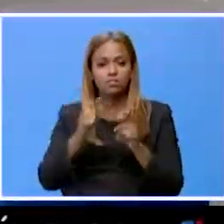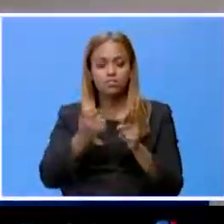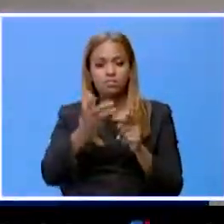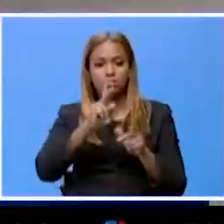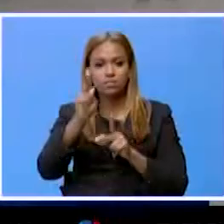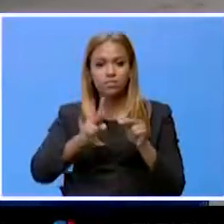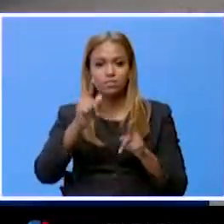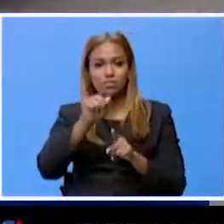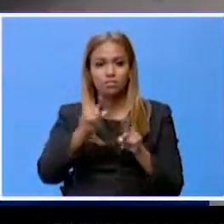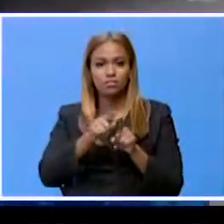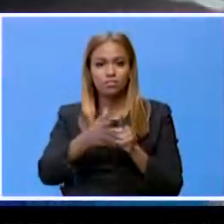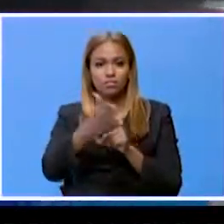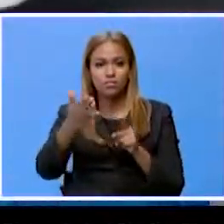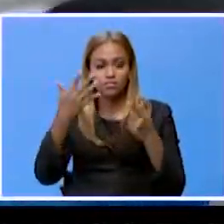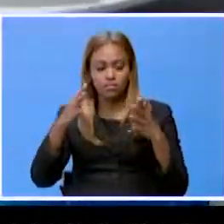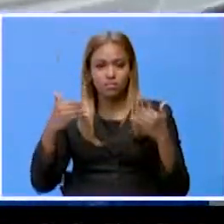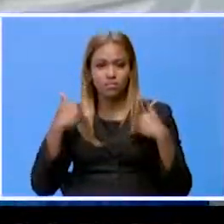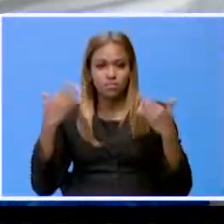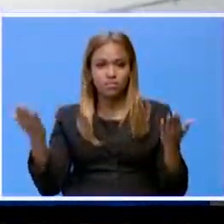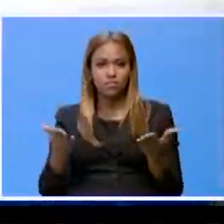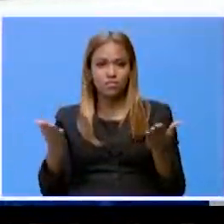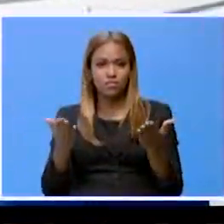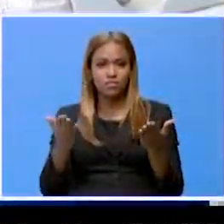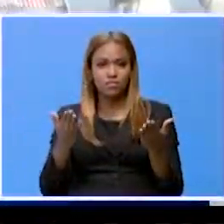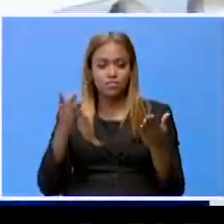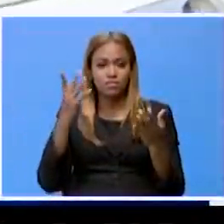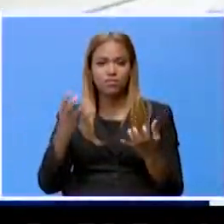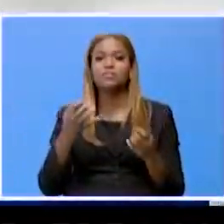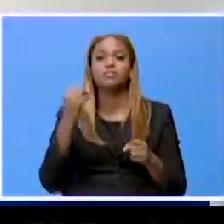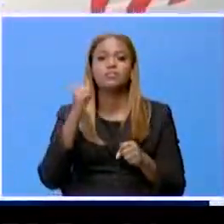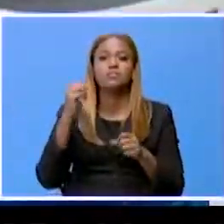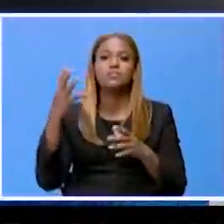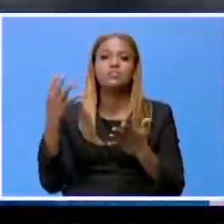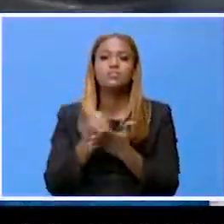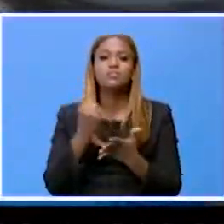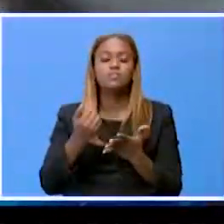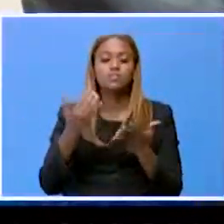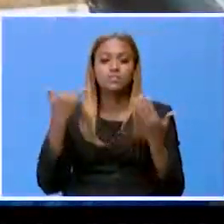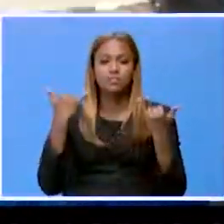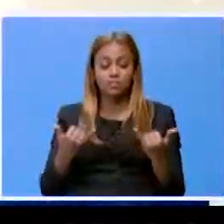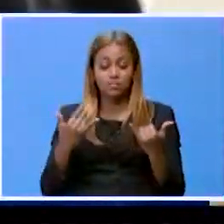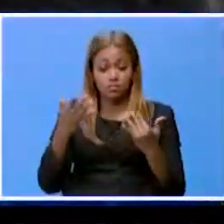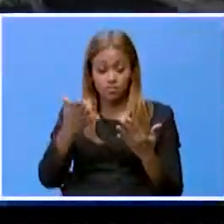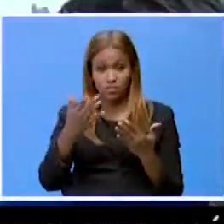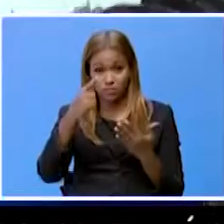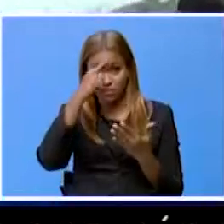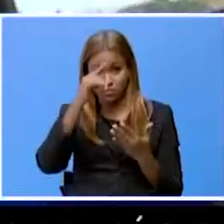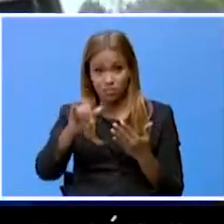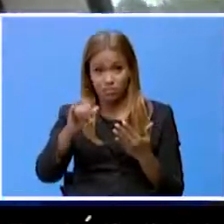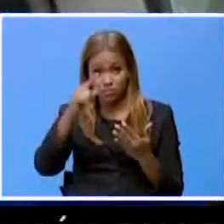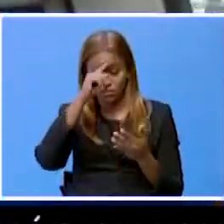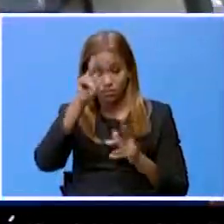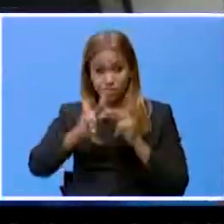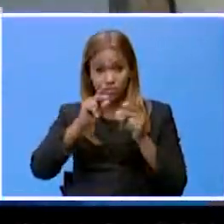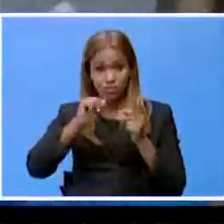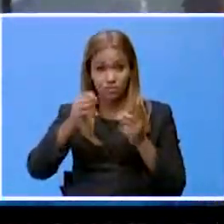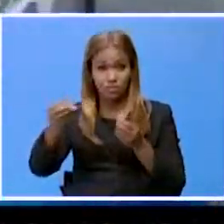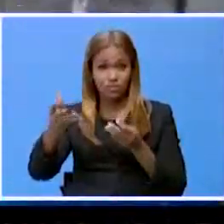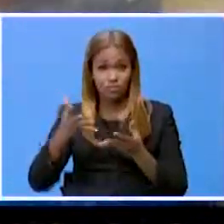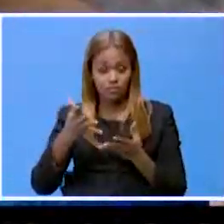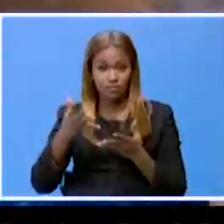algunas de las personas que ya están aquí. Déjenme aprovechar y subir este bus para que algunas personas me